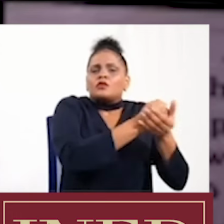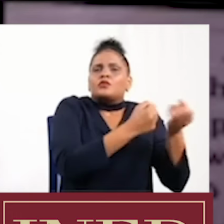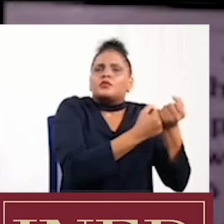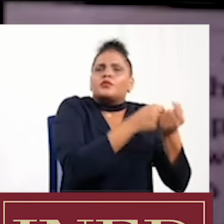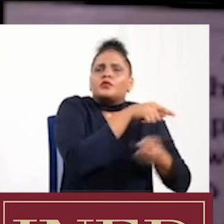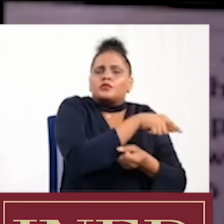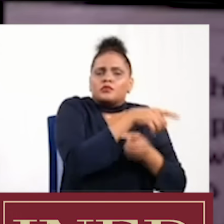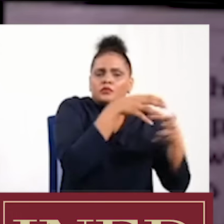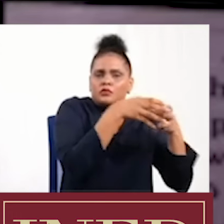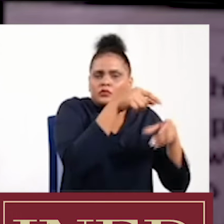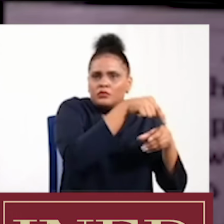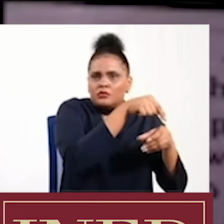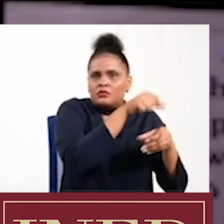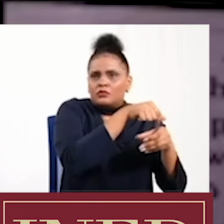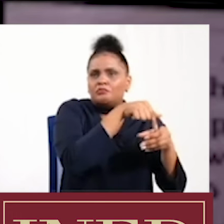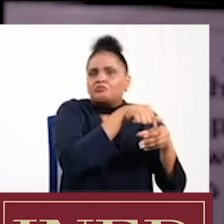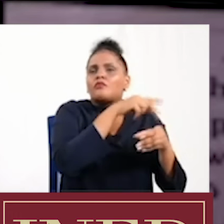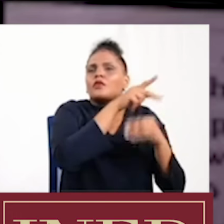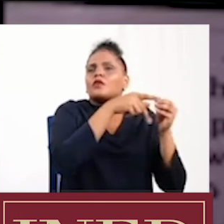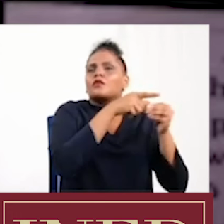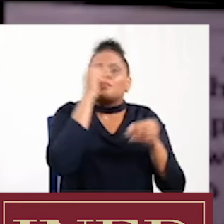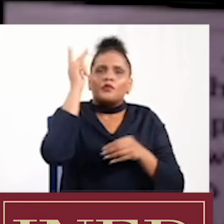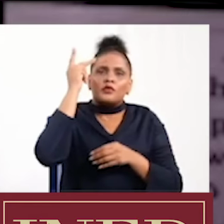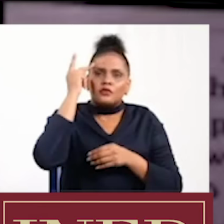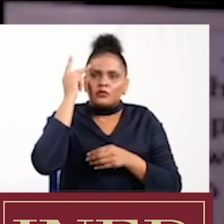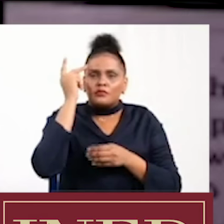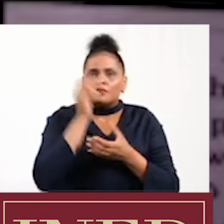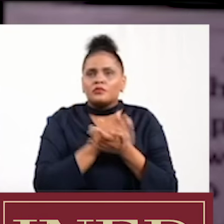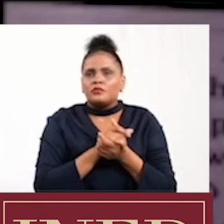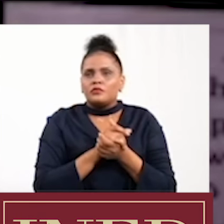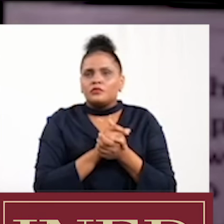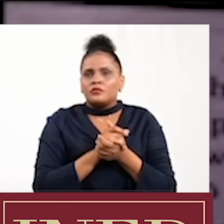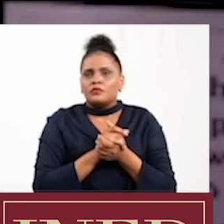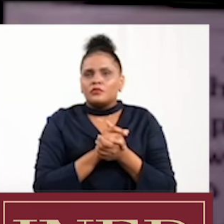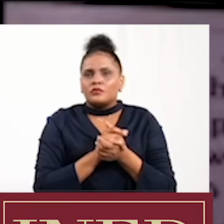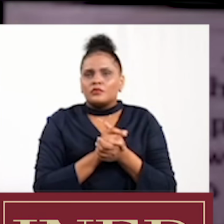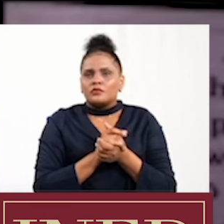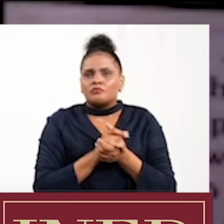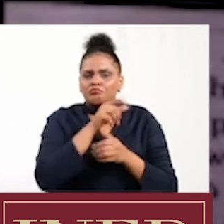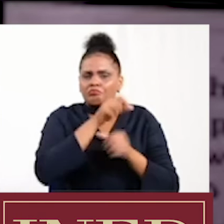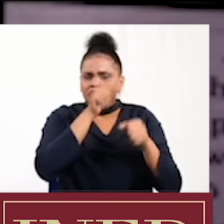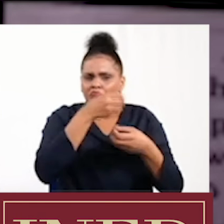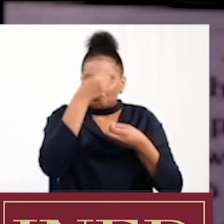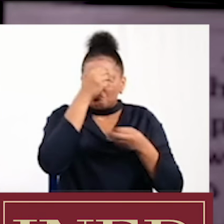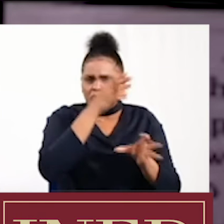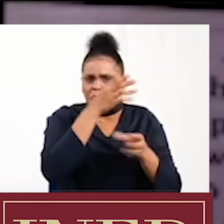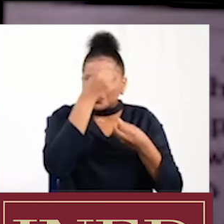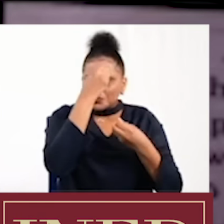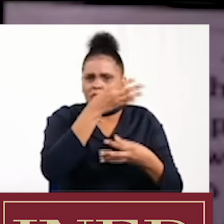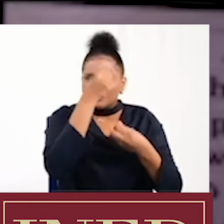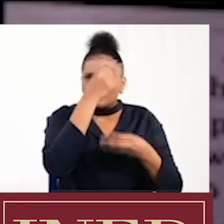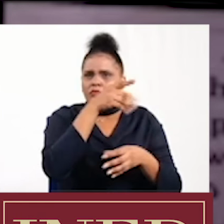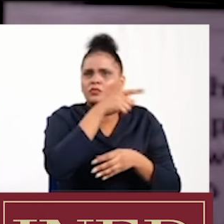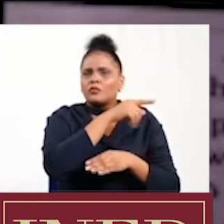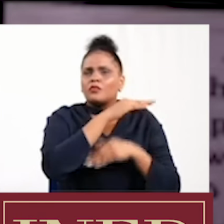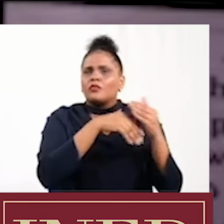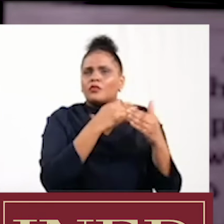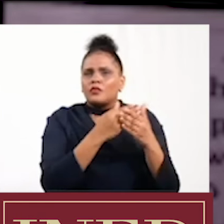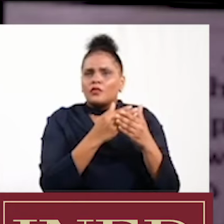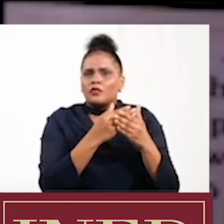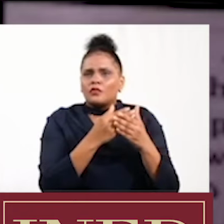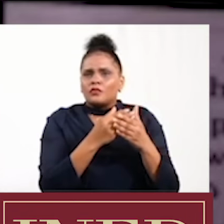necesitan para la competencia política de las mujeres yo creo que están en general están muy formadas cada vez tienen mayores